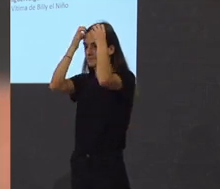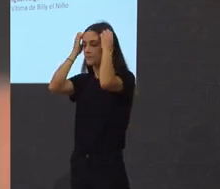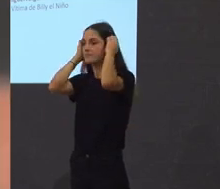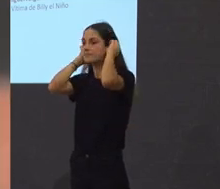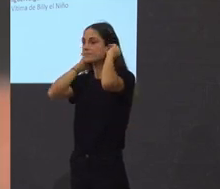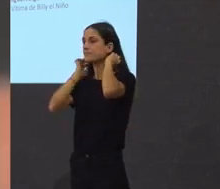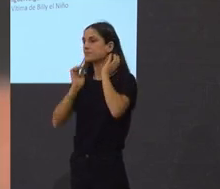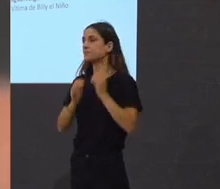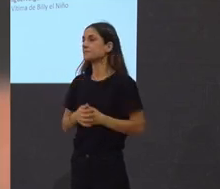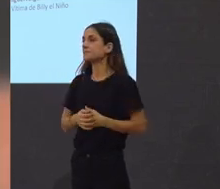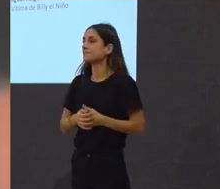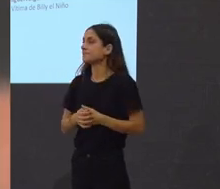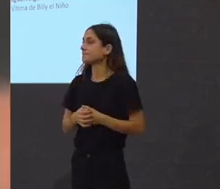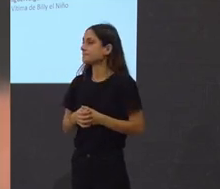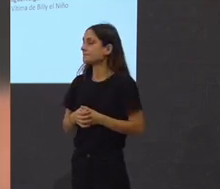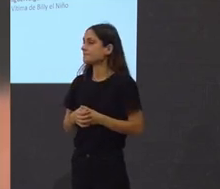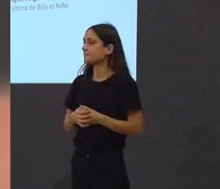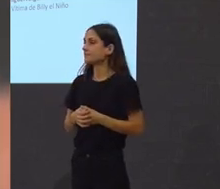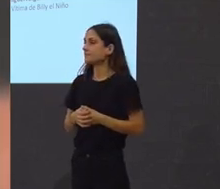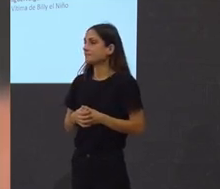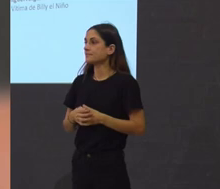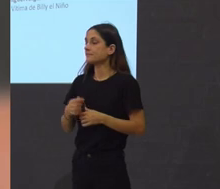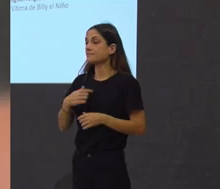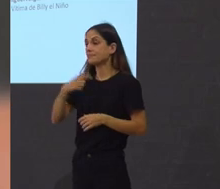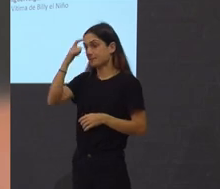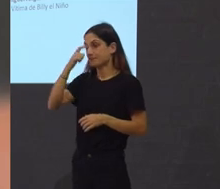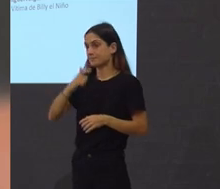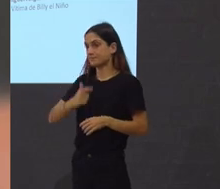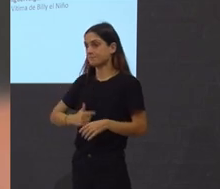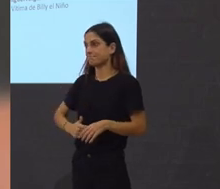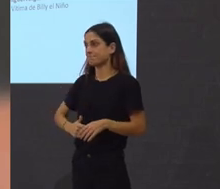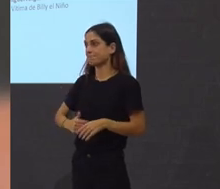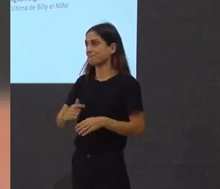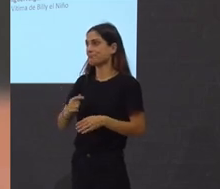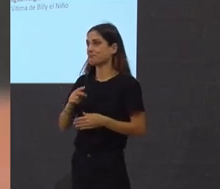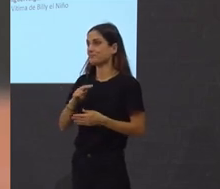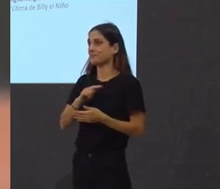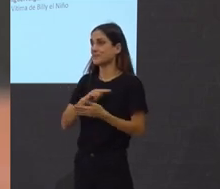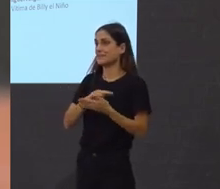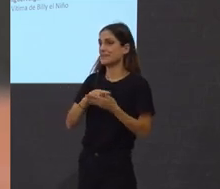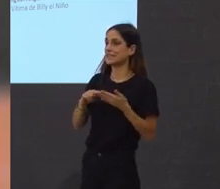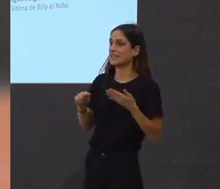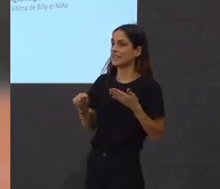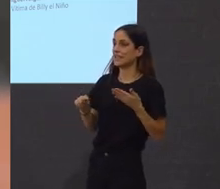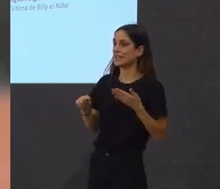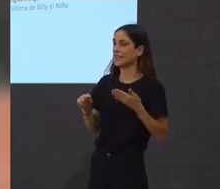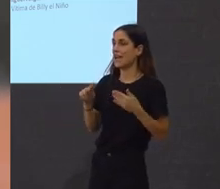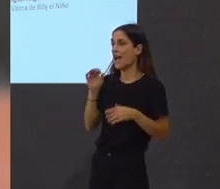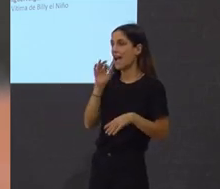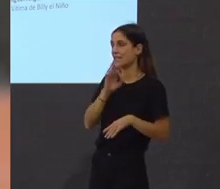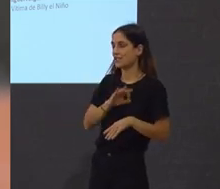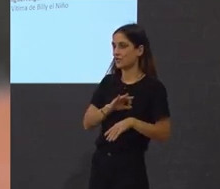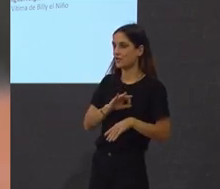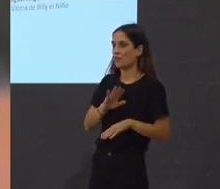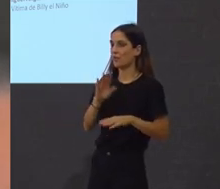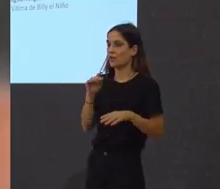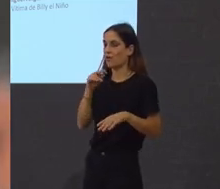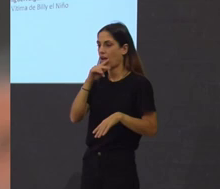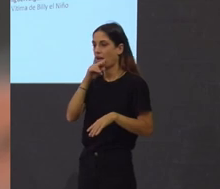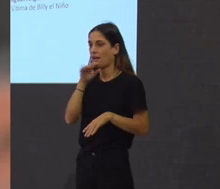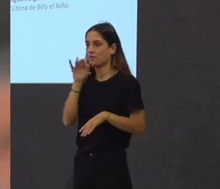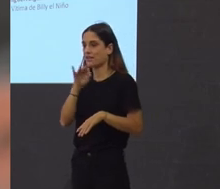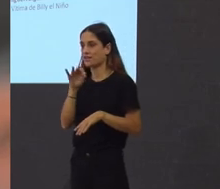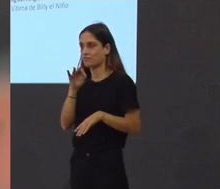son al escribir pero un faro fatal galego porque no tropezó enseguida con